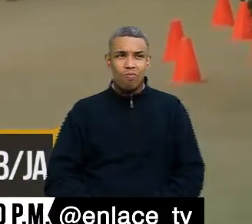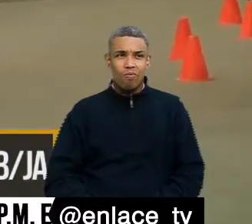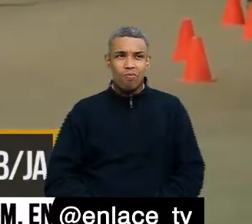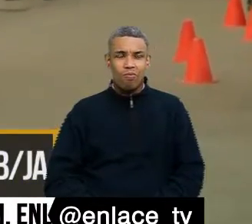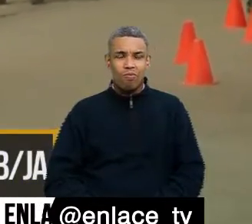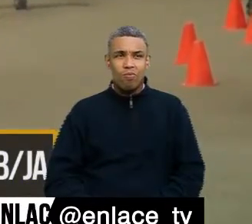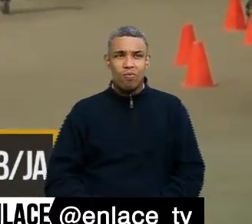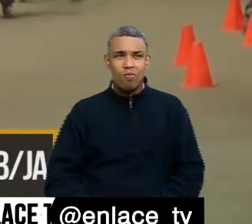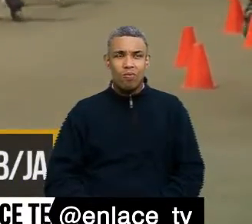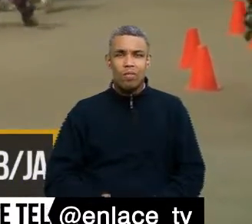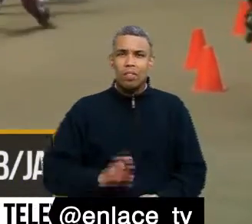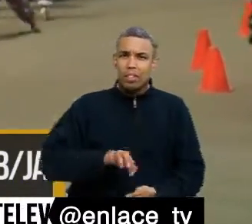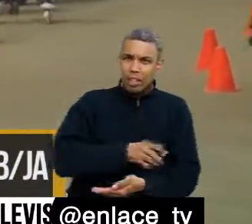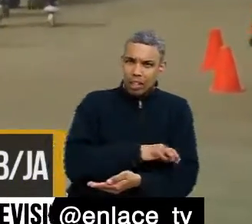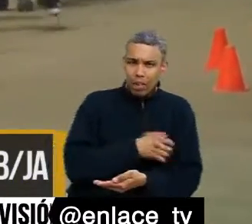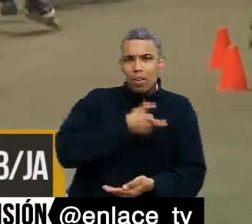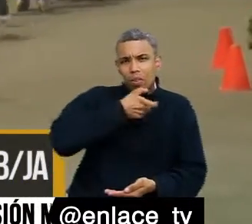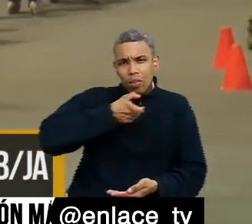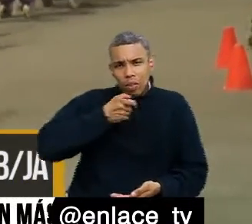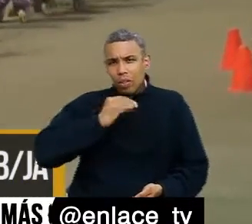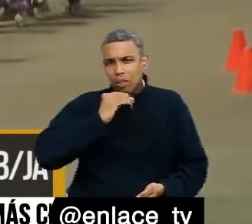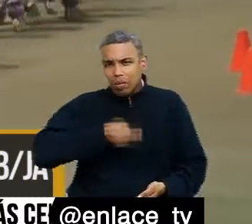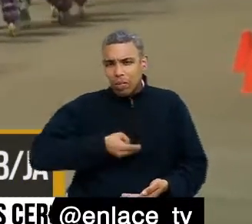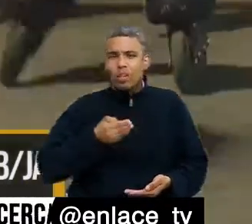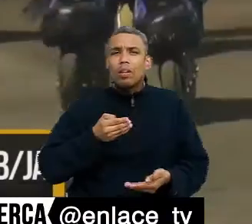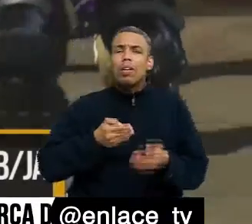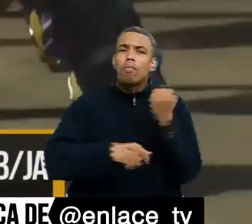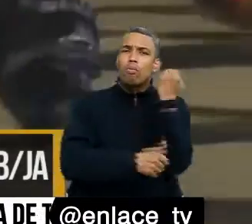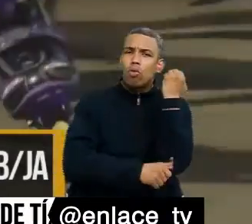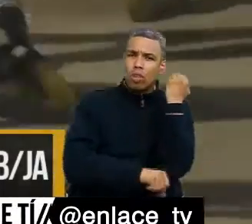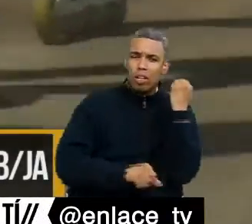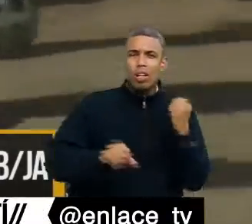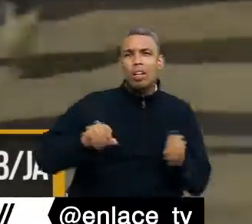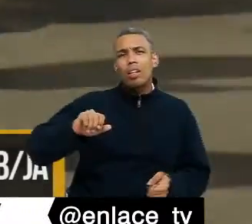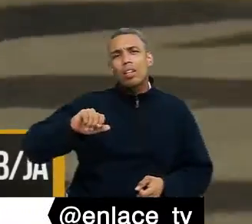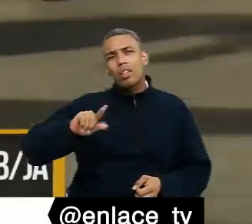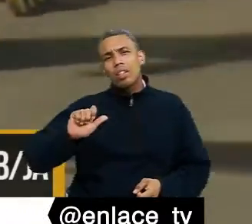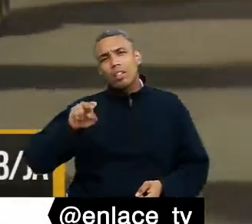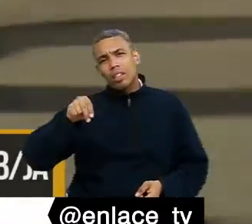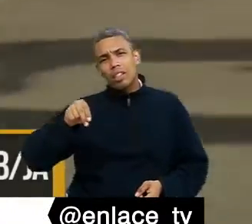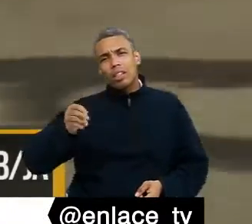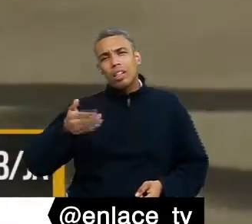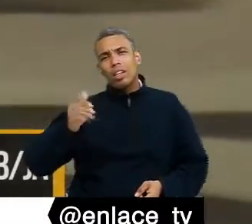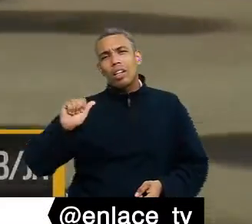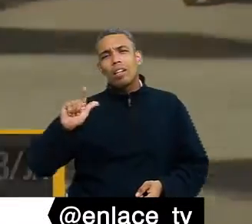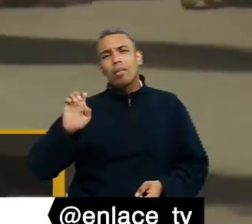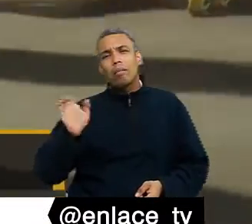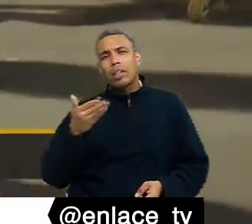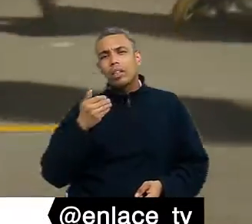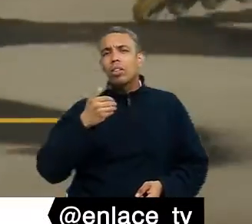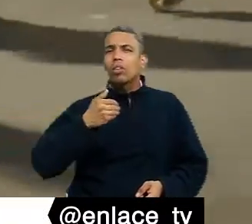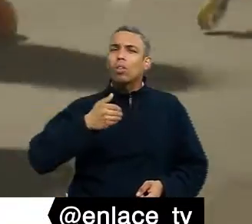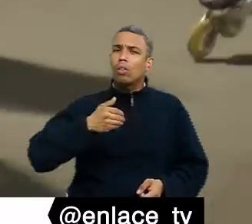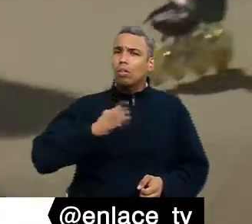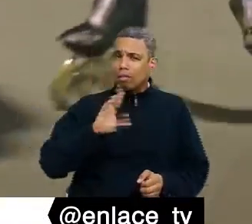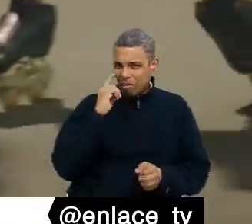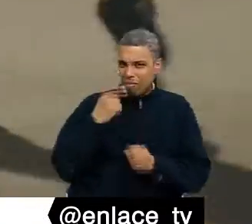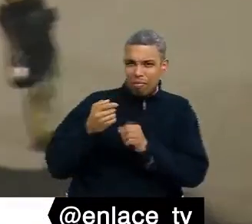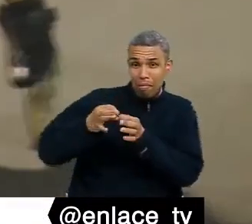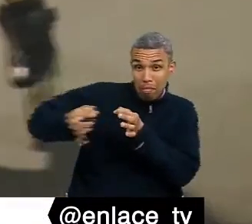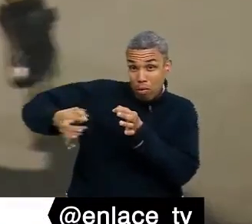pruebas. Sabana de Torres, Puerto Berrío, Puerto Boyacá, San Alberto, San Martín y Cimitarra son algunos de los vecinos municipios que visitarán